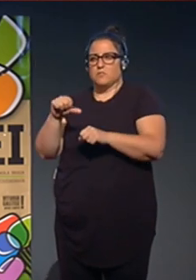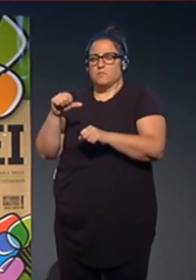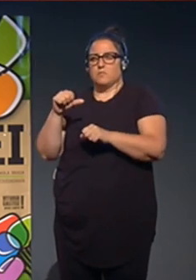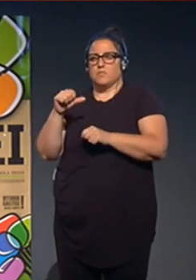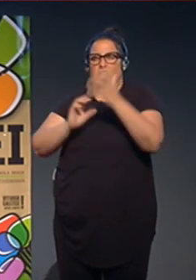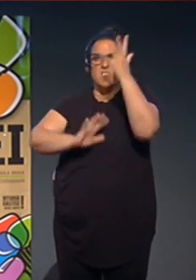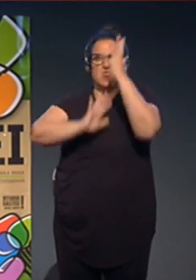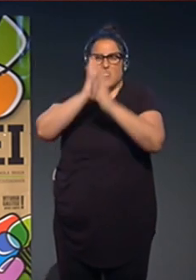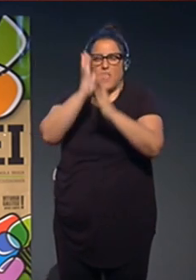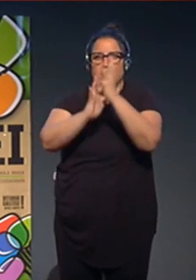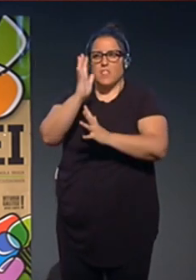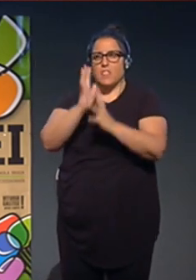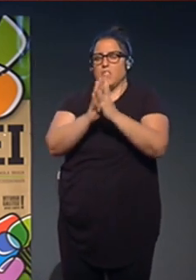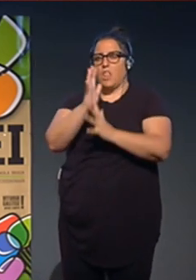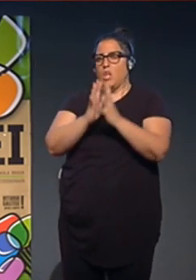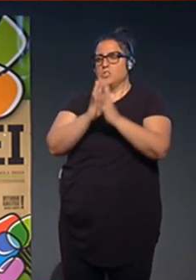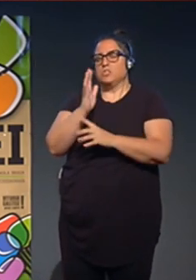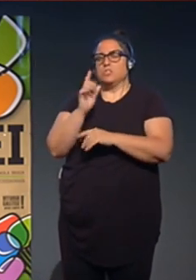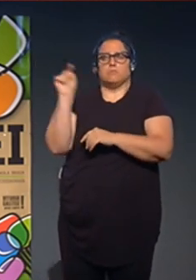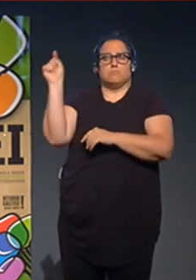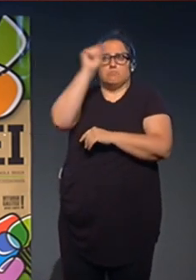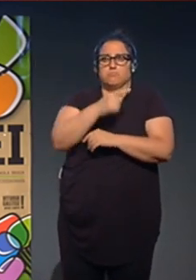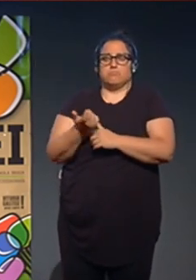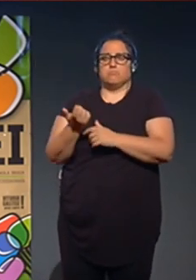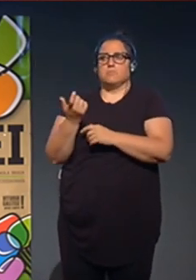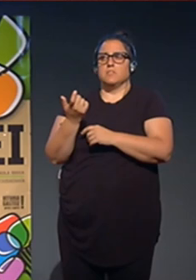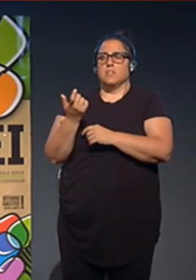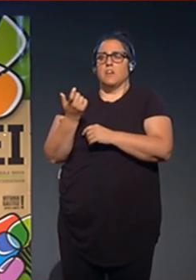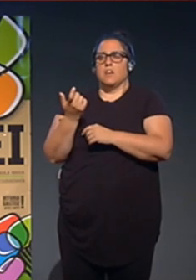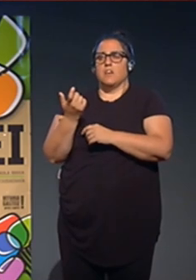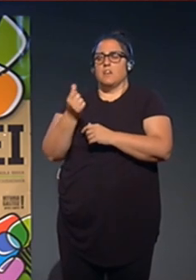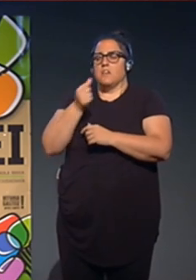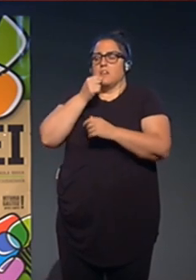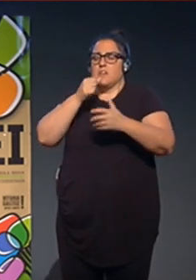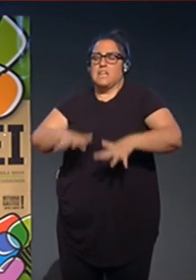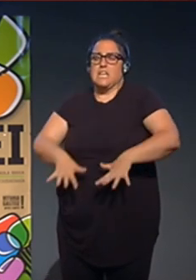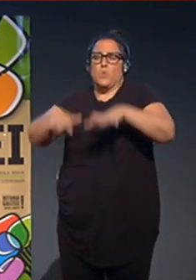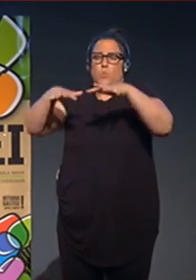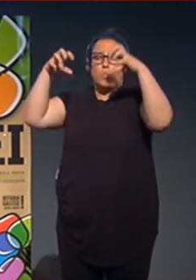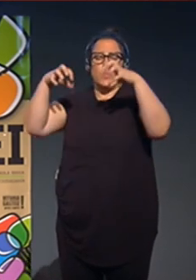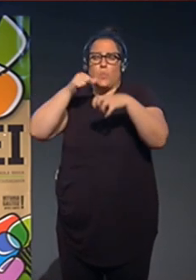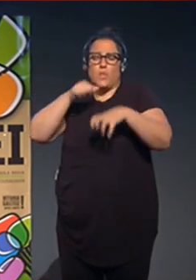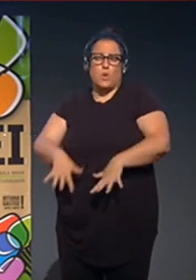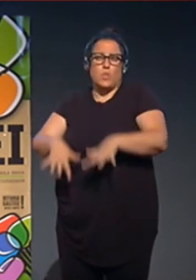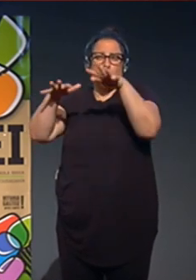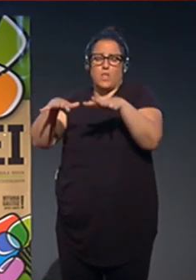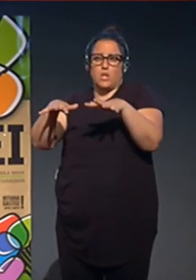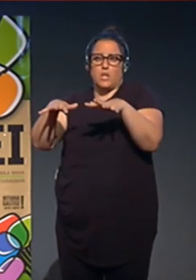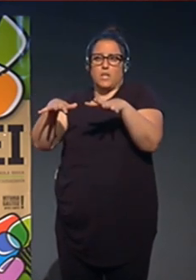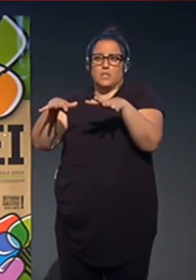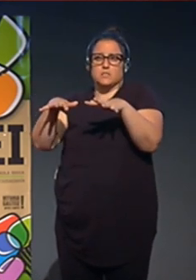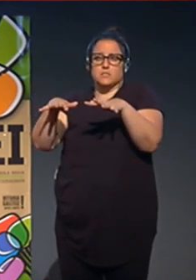con los incendios en Filipinas los incendios en el Amazonas las inundaciones en Pakistán que se han llevado por delante cientos de